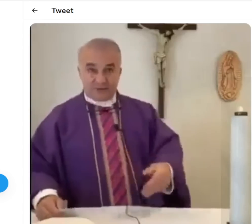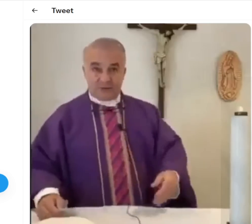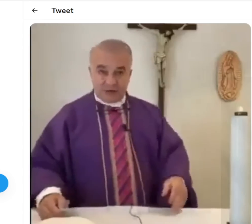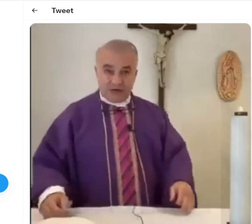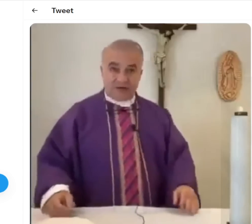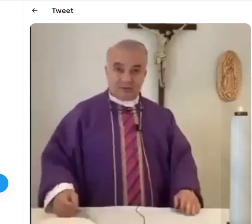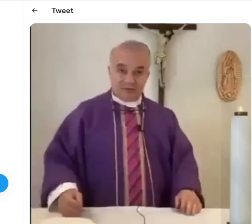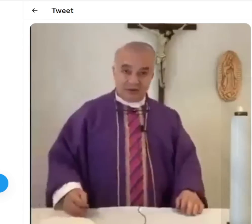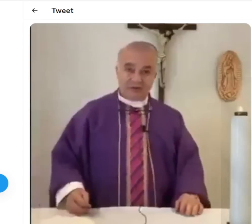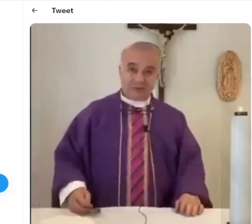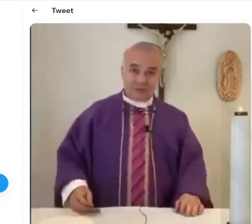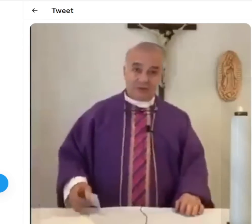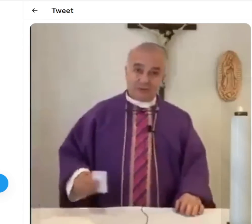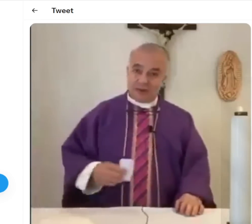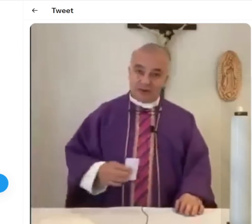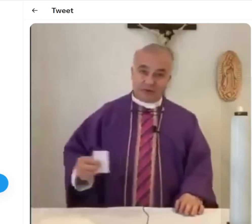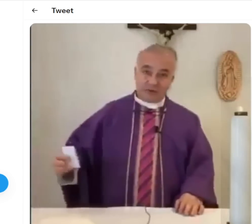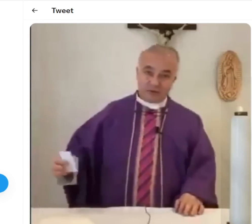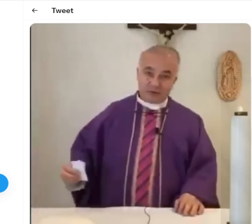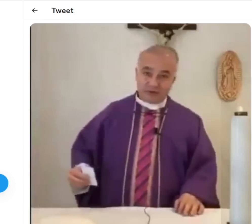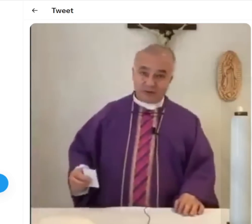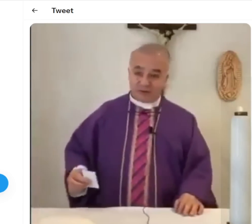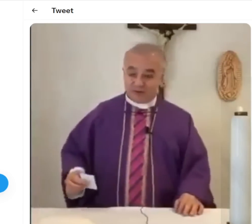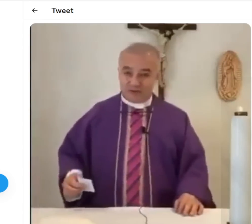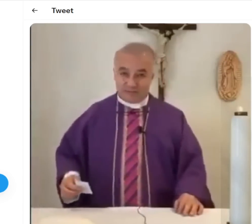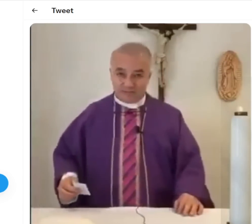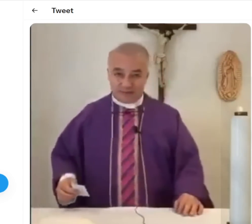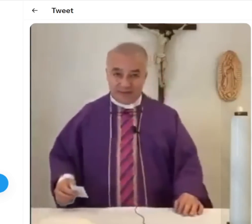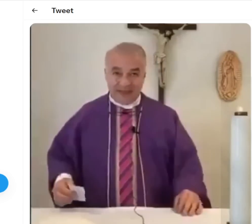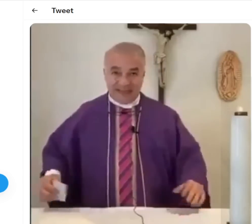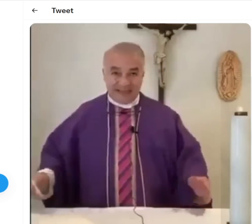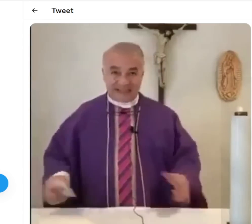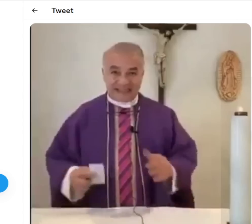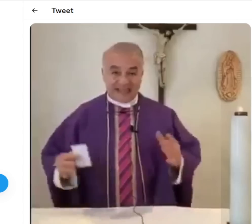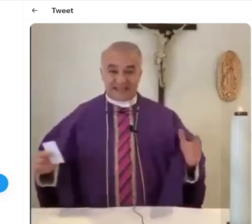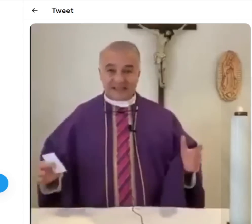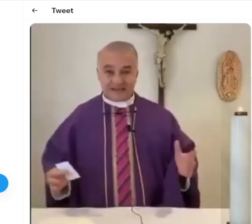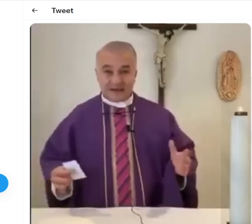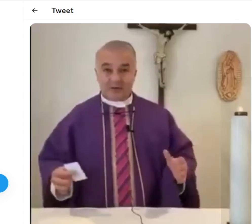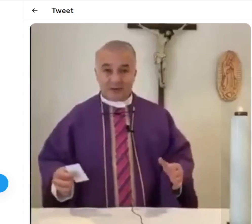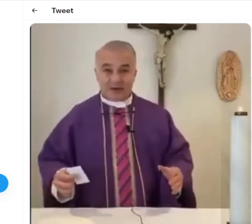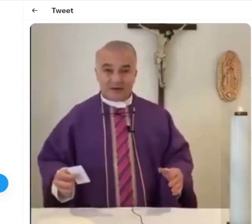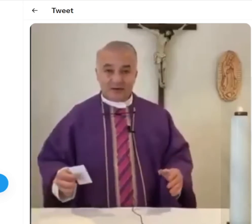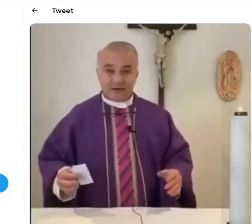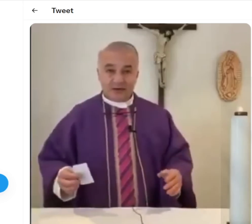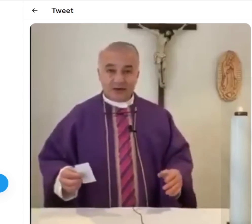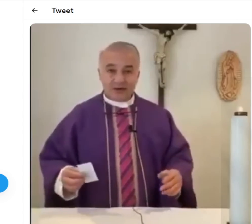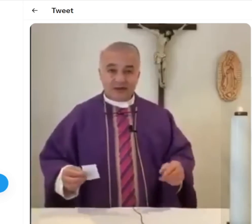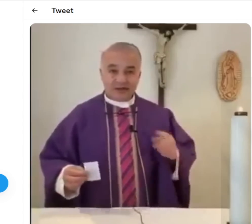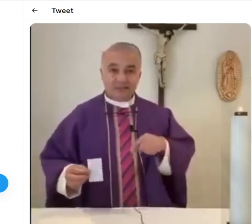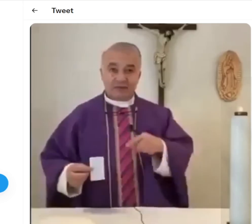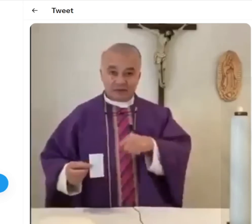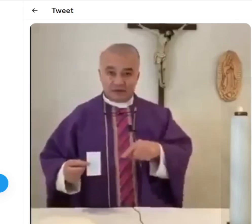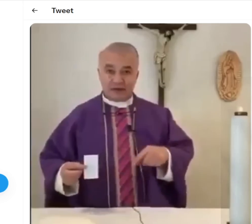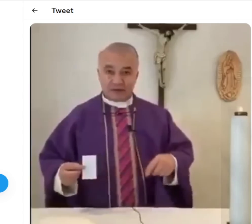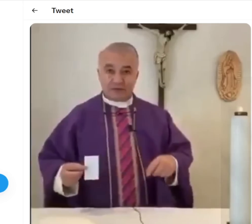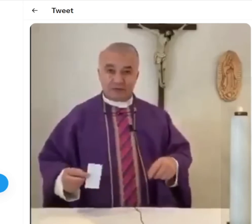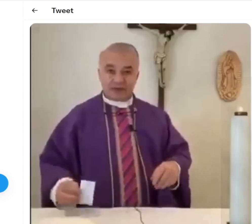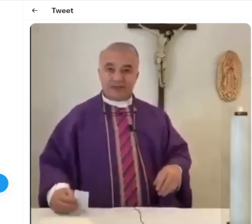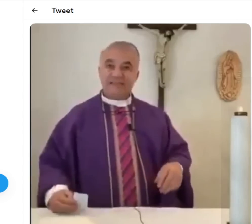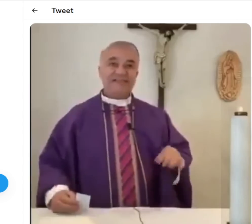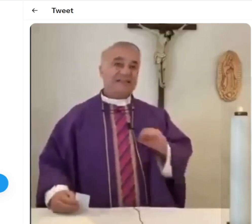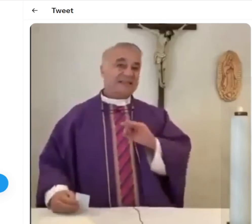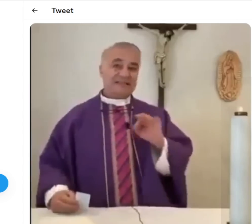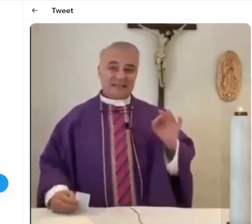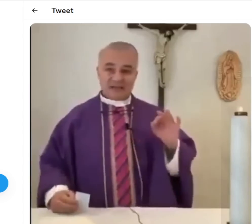¿Cómo estarán viendo ya la conferencia episcopal y todos los sacerdotes el desastre del gobierno que, sin